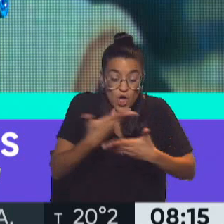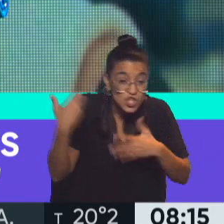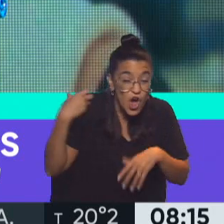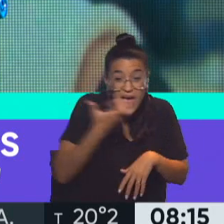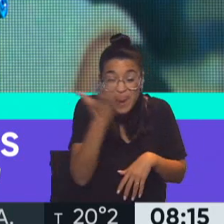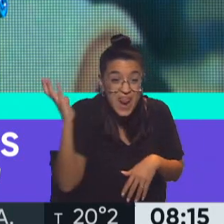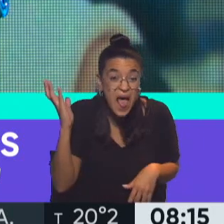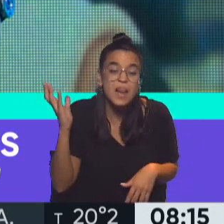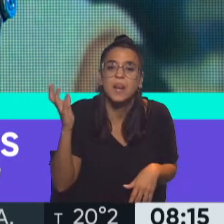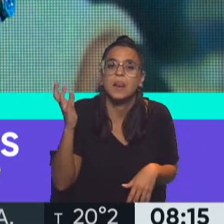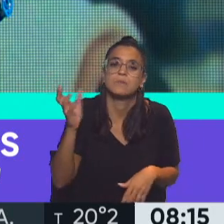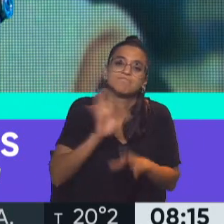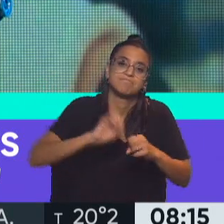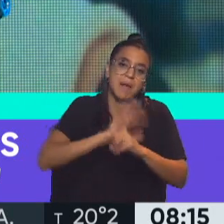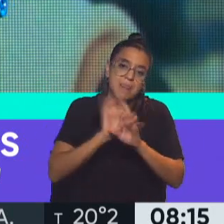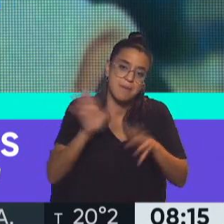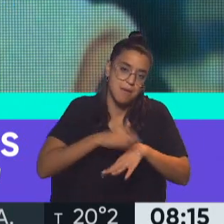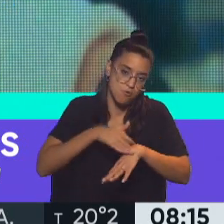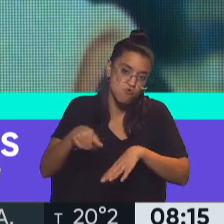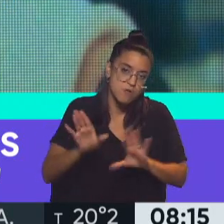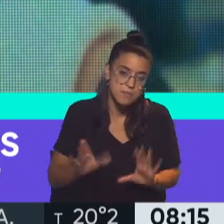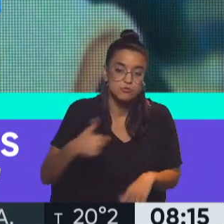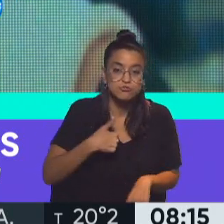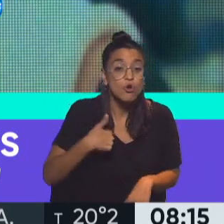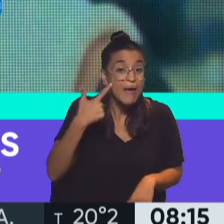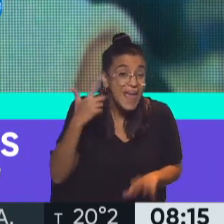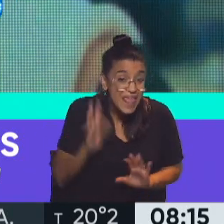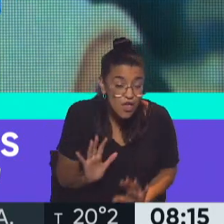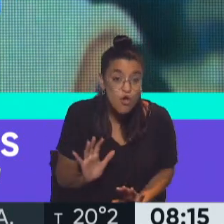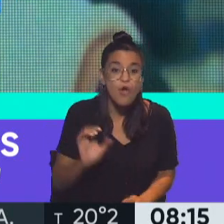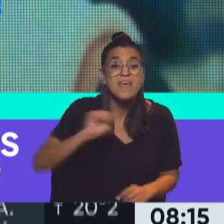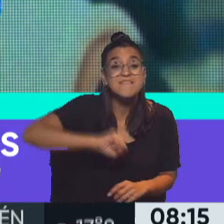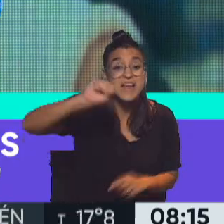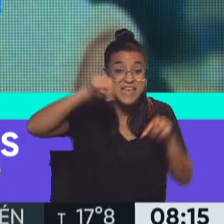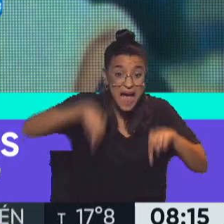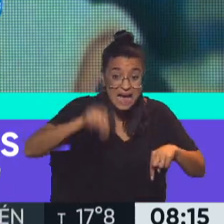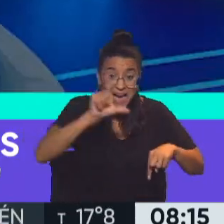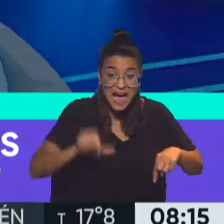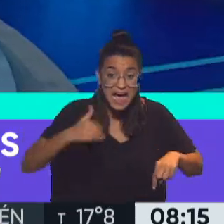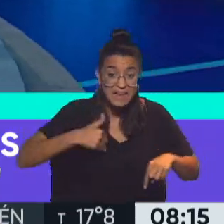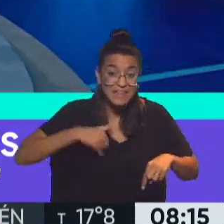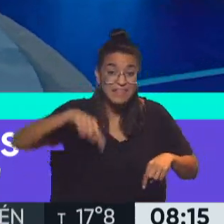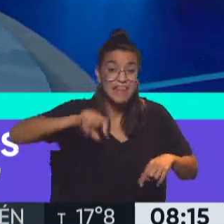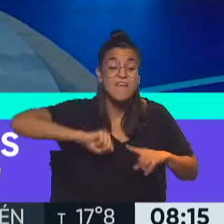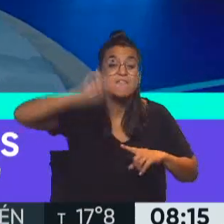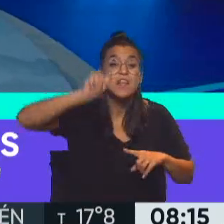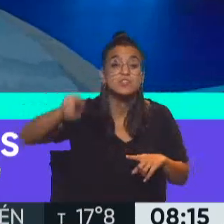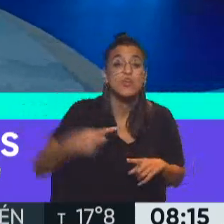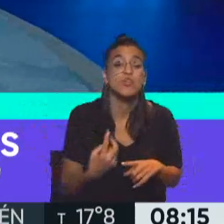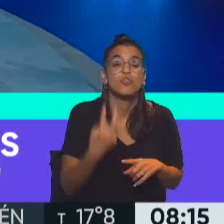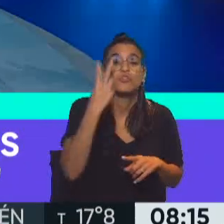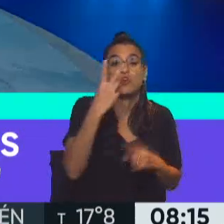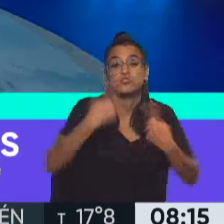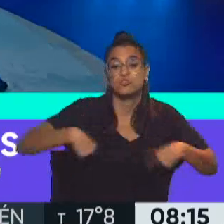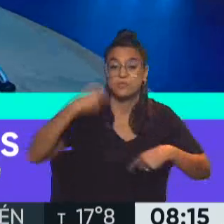general lo que mete la cola es la pandemia. De hecho, yo soy de aquellos que cree que la inflación aquí en la Argentina tiene dos dimensiones